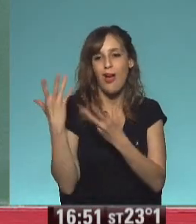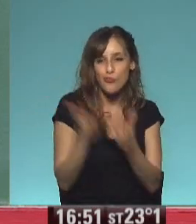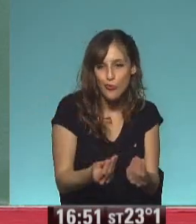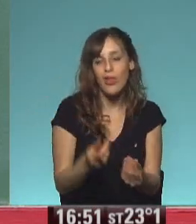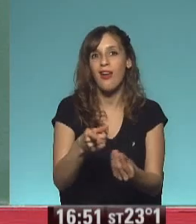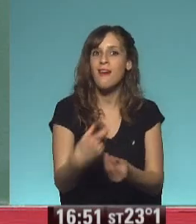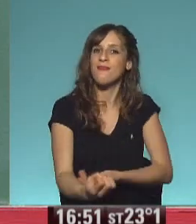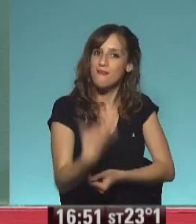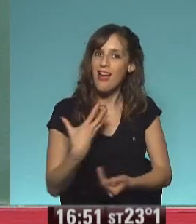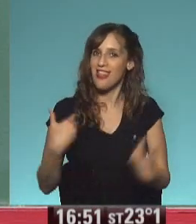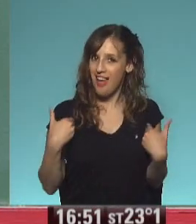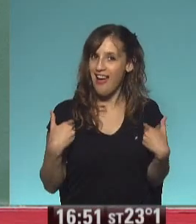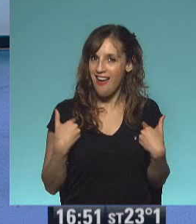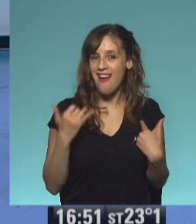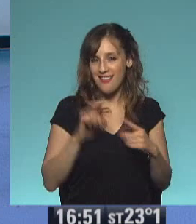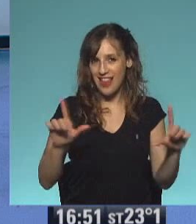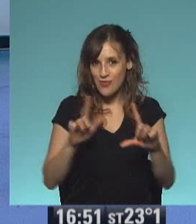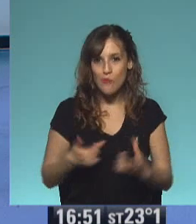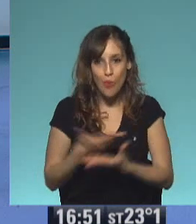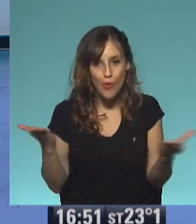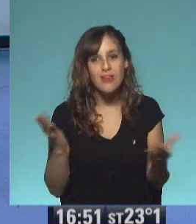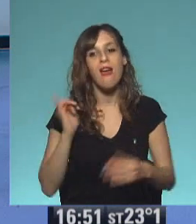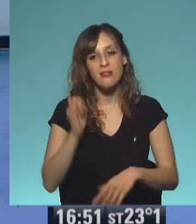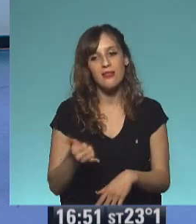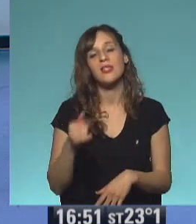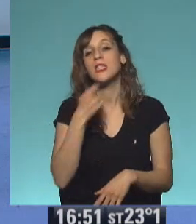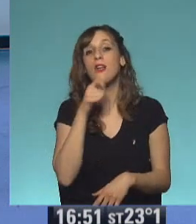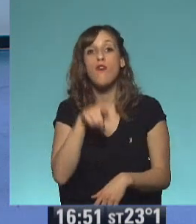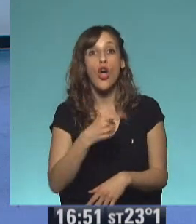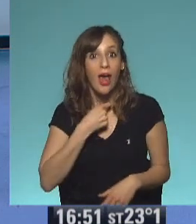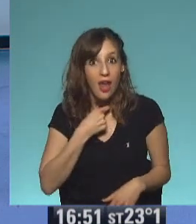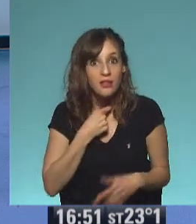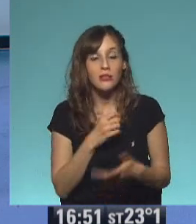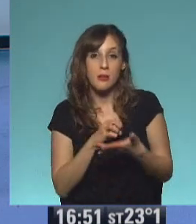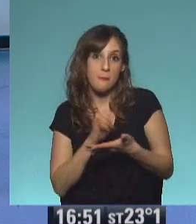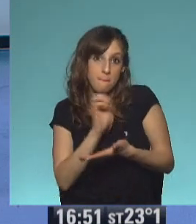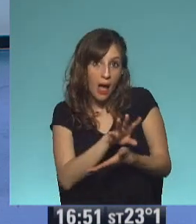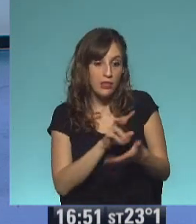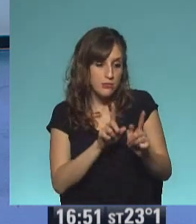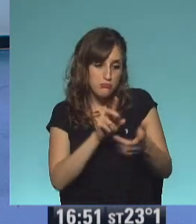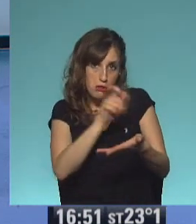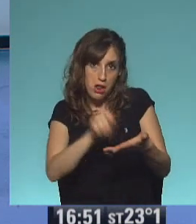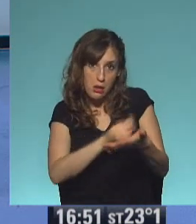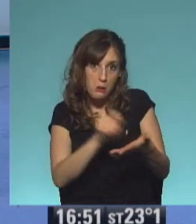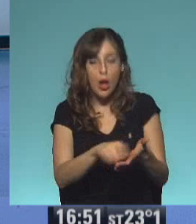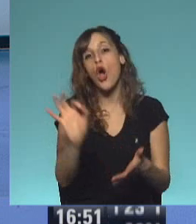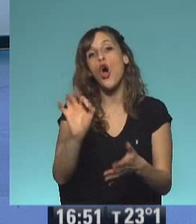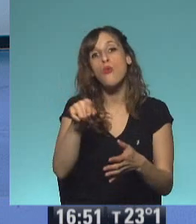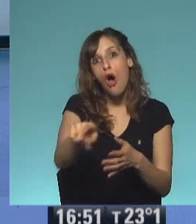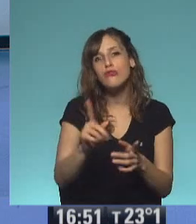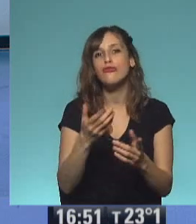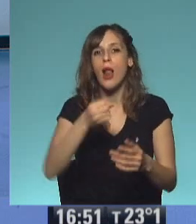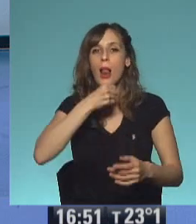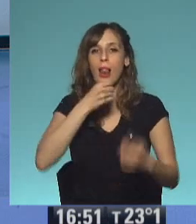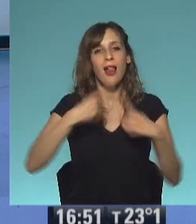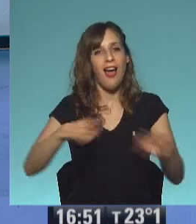acá no nos labor siquiera nos mandan lo que escribieron o si se animan nos la cantan o hacen este golpecito de candombe que ya aprendimos